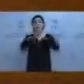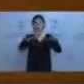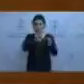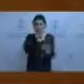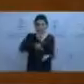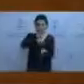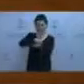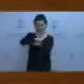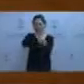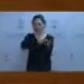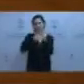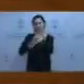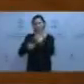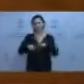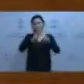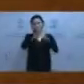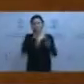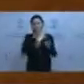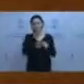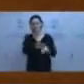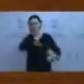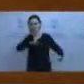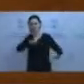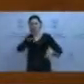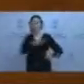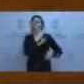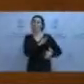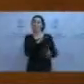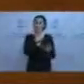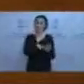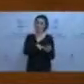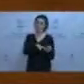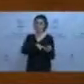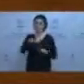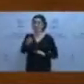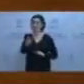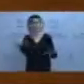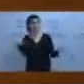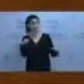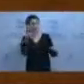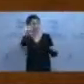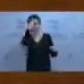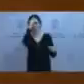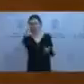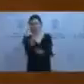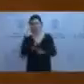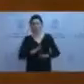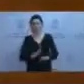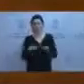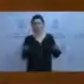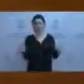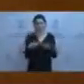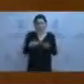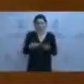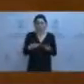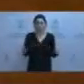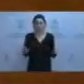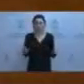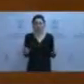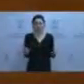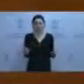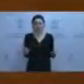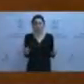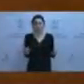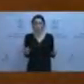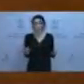que ustedes se desvinculan? Hoy son patronos, mañana no, hoy la abren, centro tecnológico, mañana cierran el centro tecnológico.